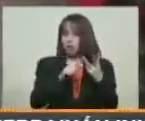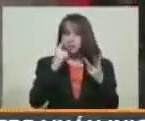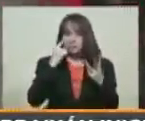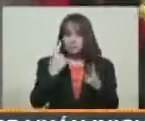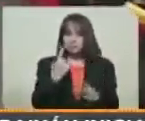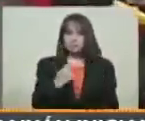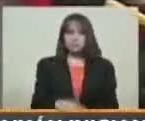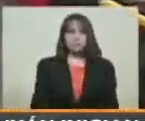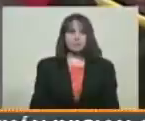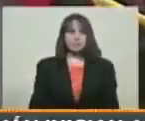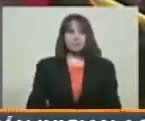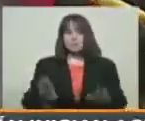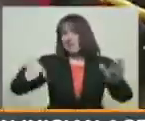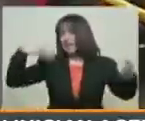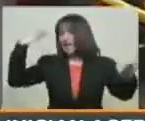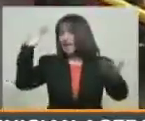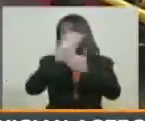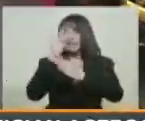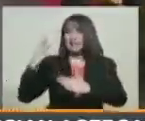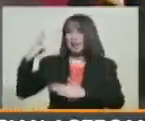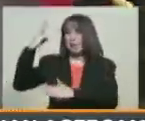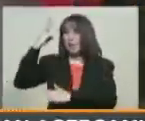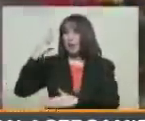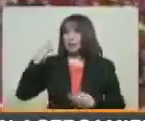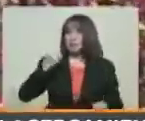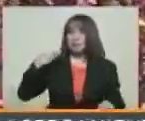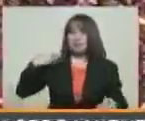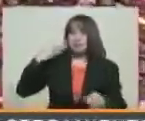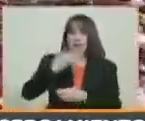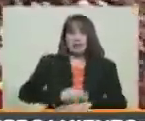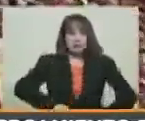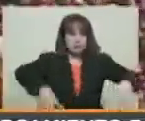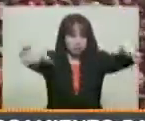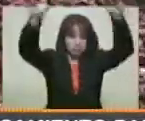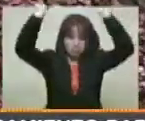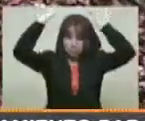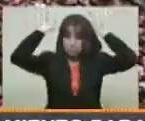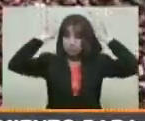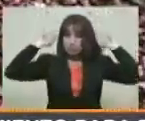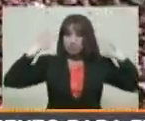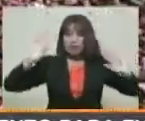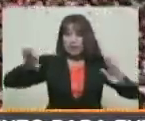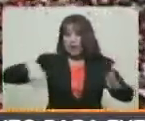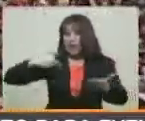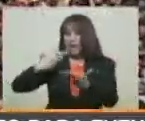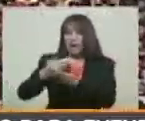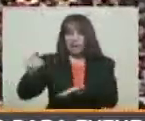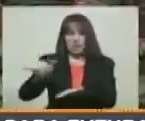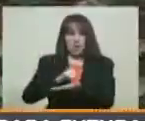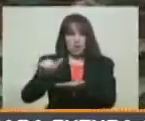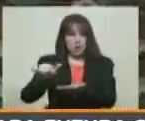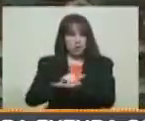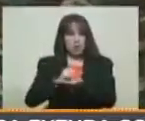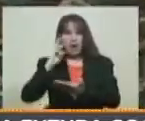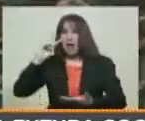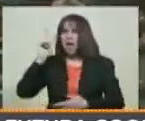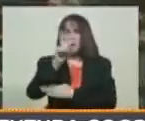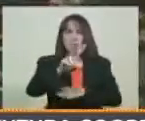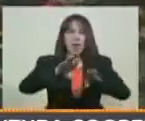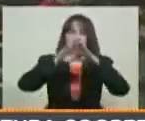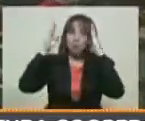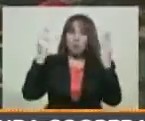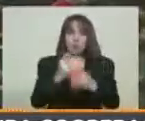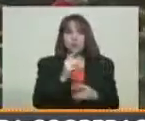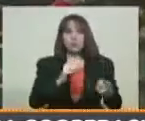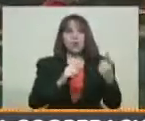Que esta ola llegue a Washington. Que esta ola llegue a Nueva York. Que la vea el mundo a la cuenta